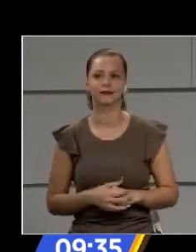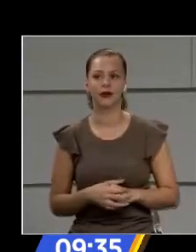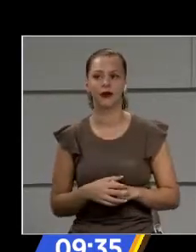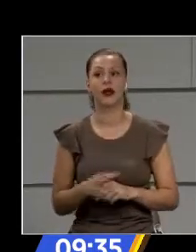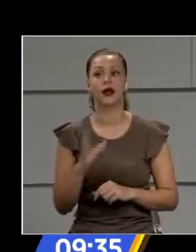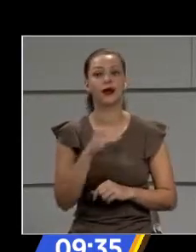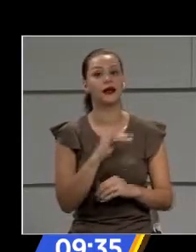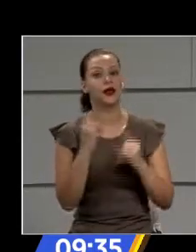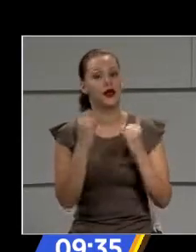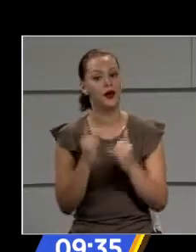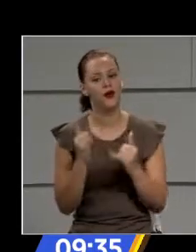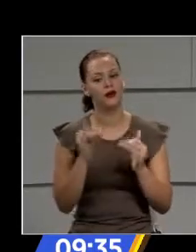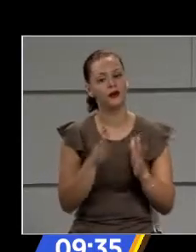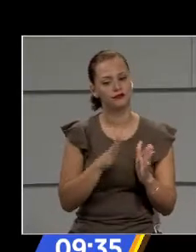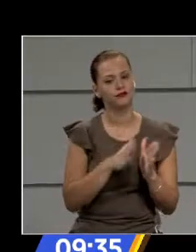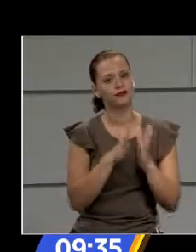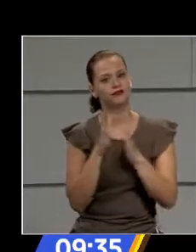ahora